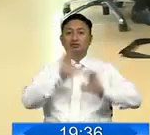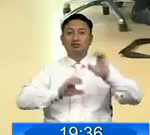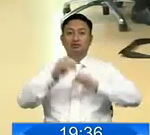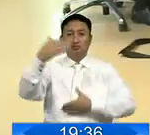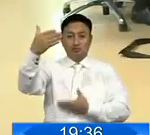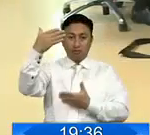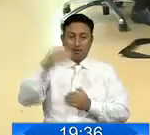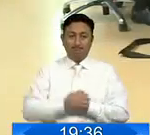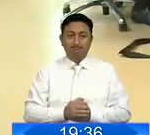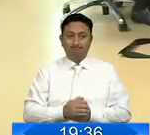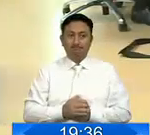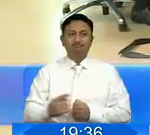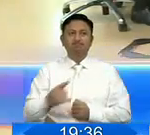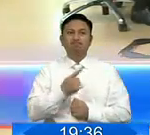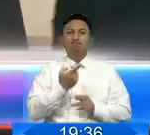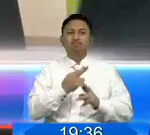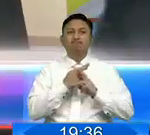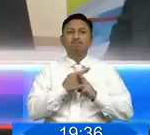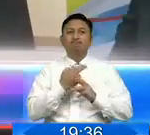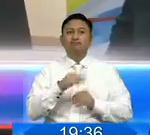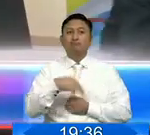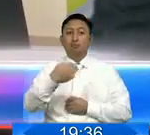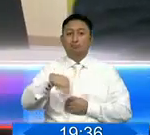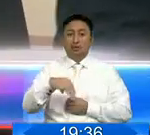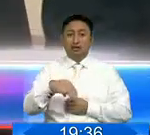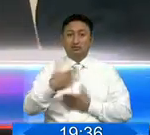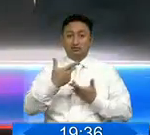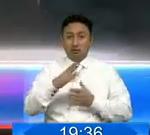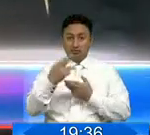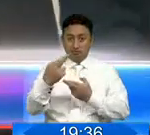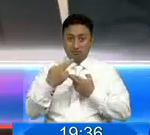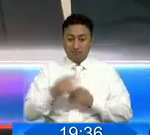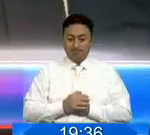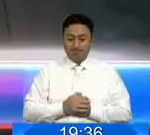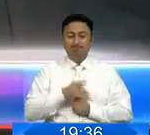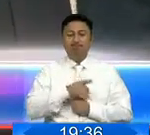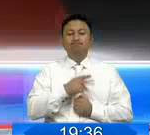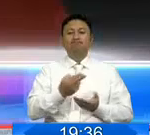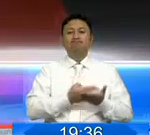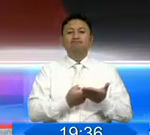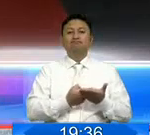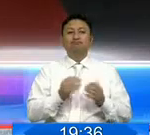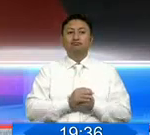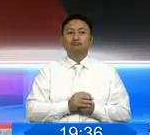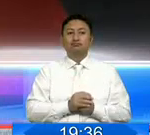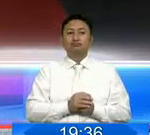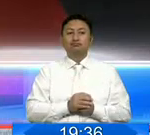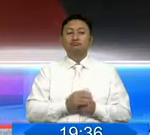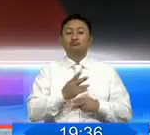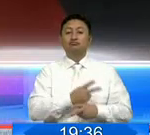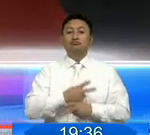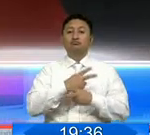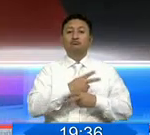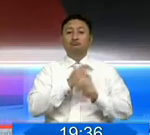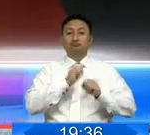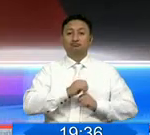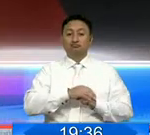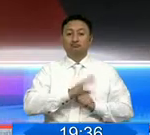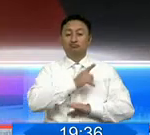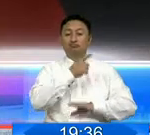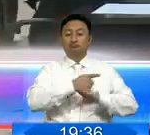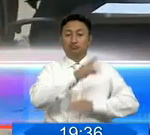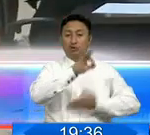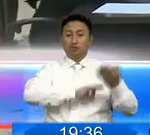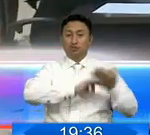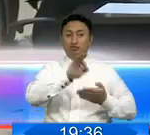Los resultados de esta impugnación se conocerán este miércoles. Además, en esta misma sesión, el Pleno del Consejo de Participación Transitorio aprobó el mandato para